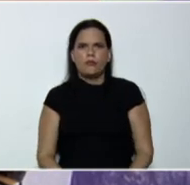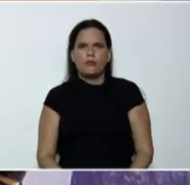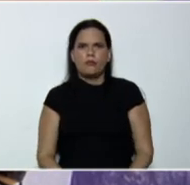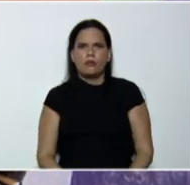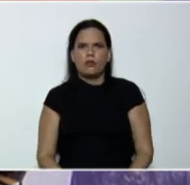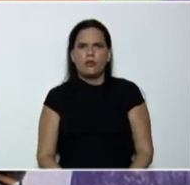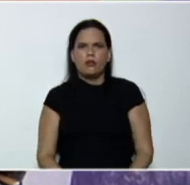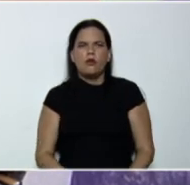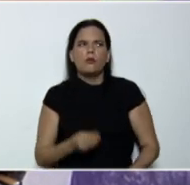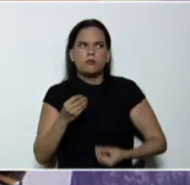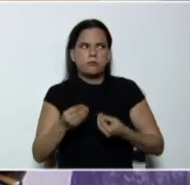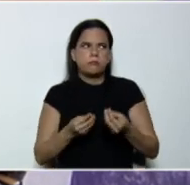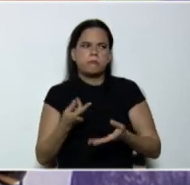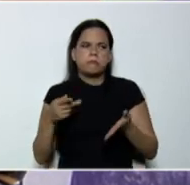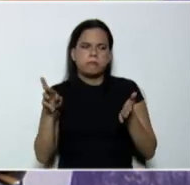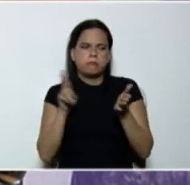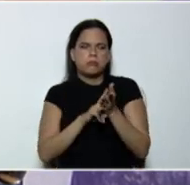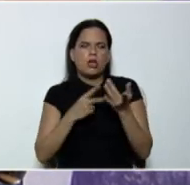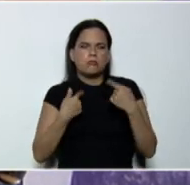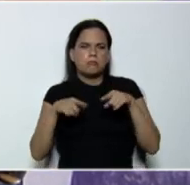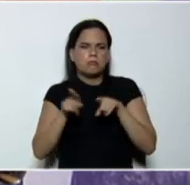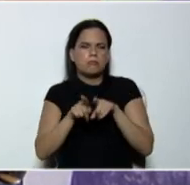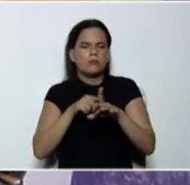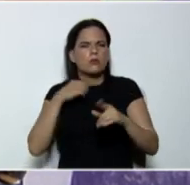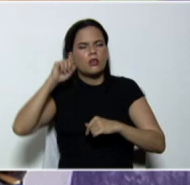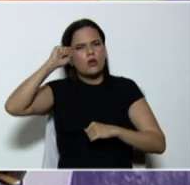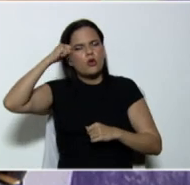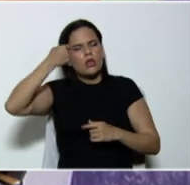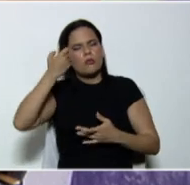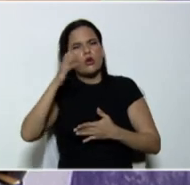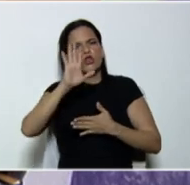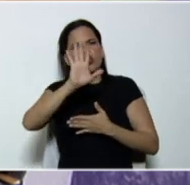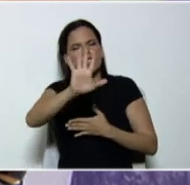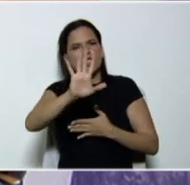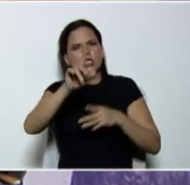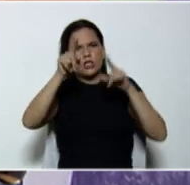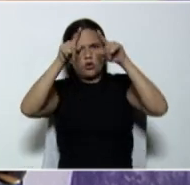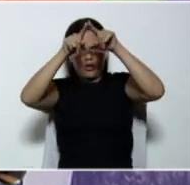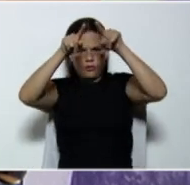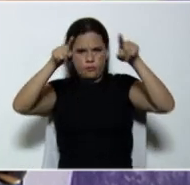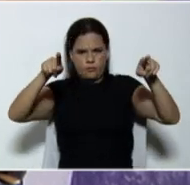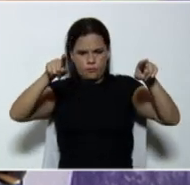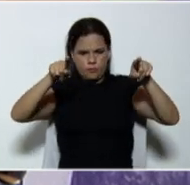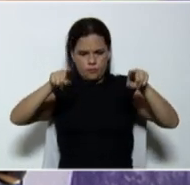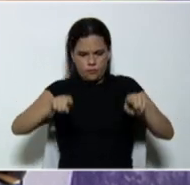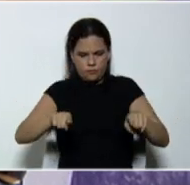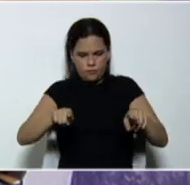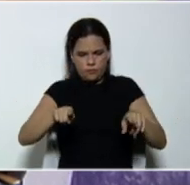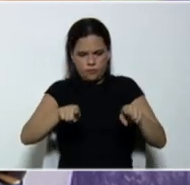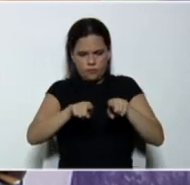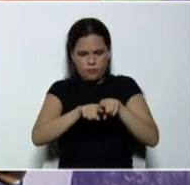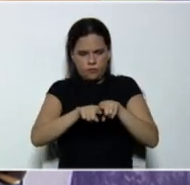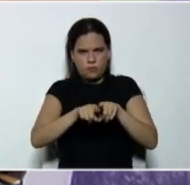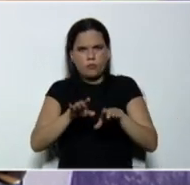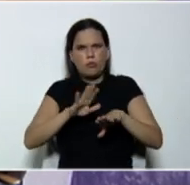Repito el procedimiento. Recordemos que son 5 lados porque es un